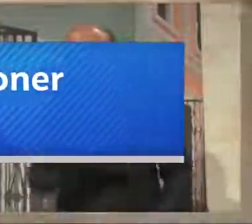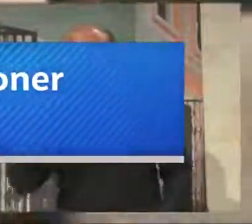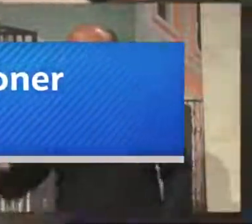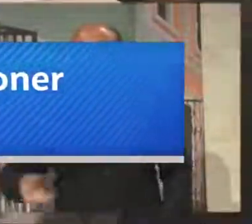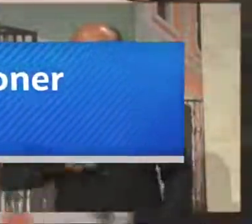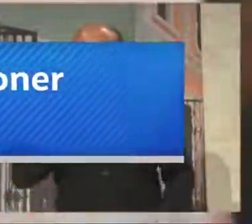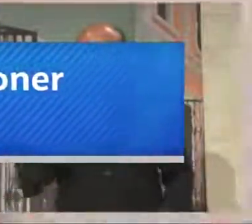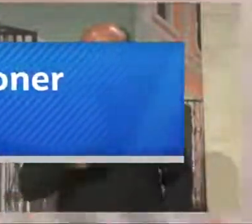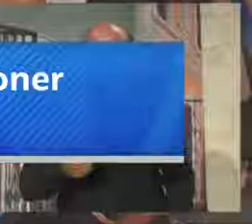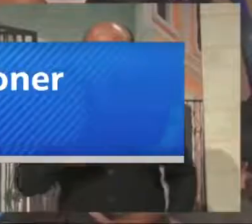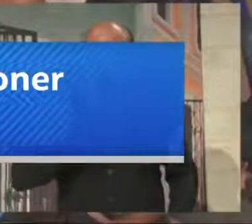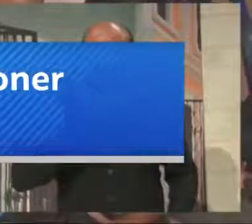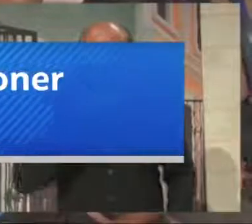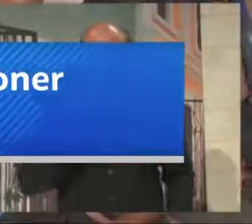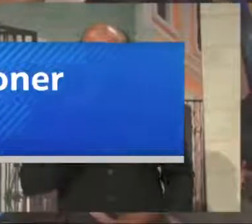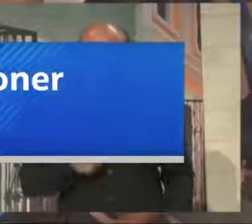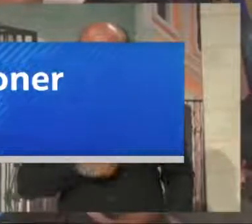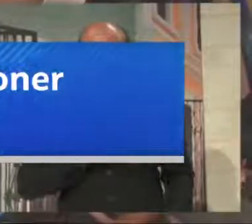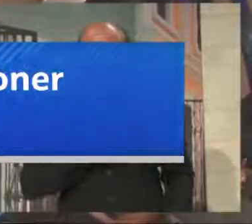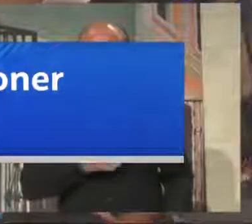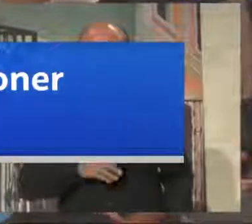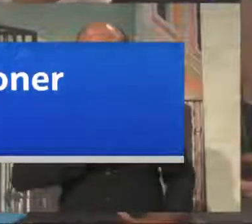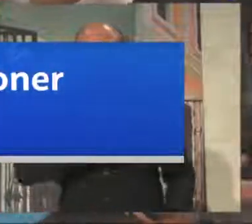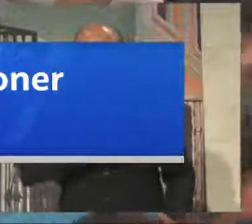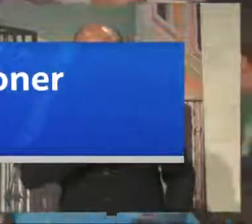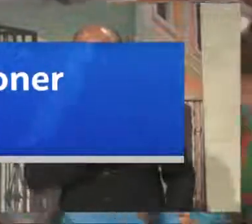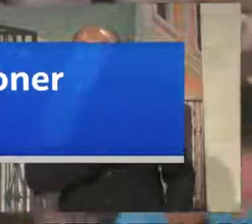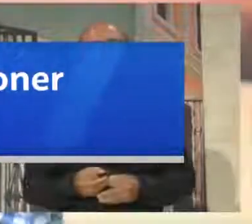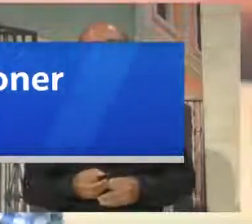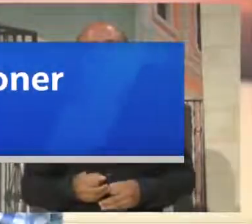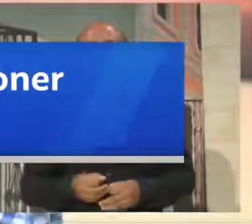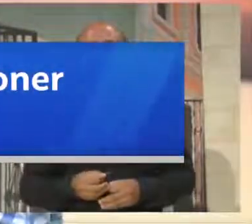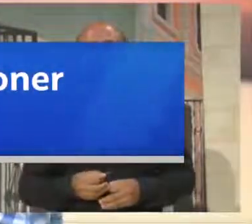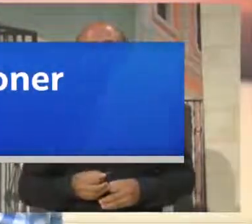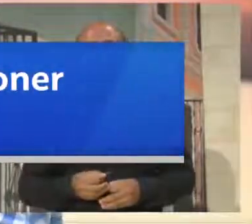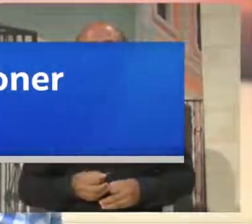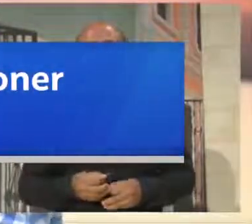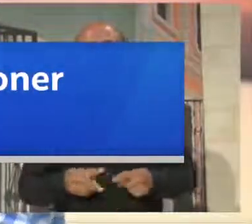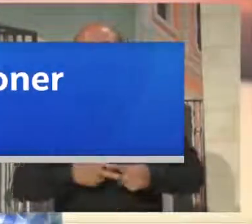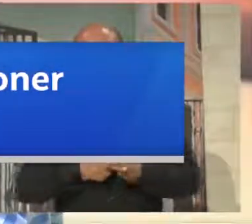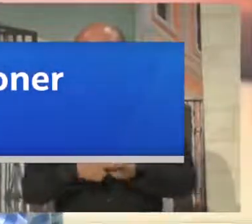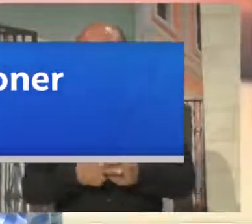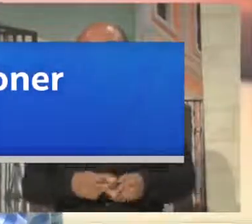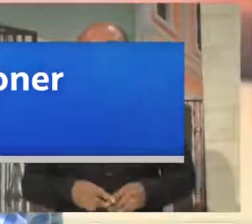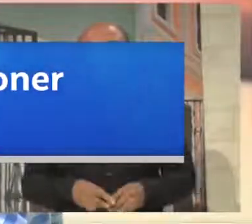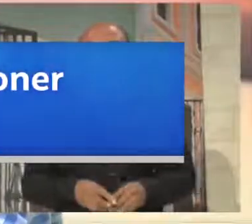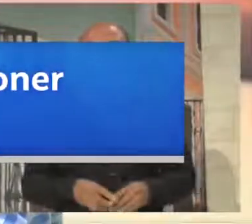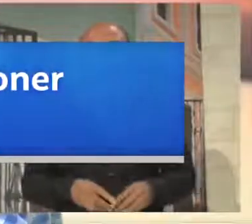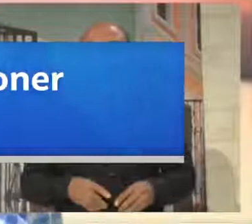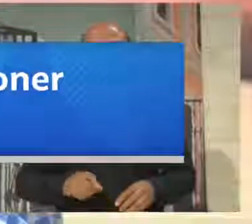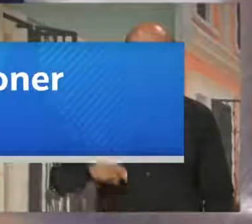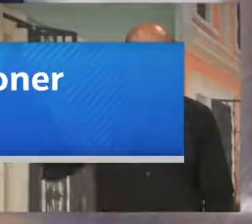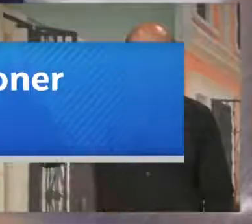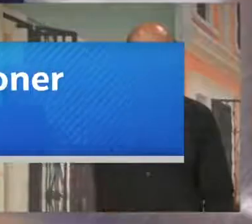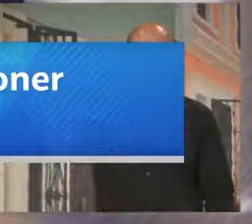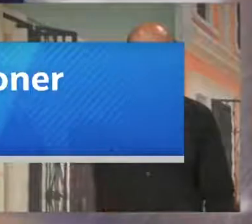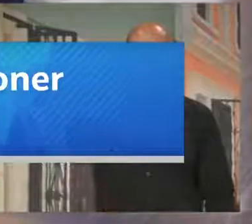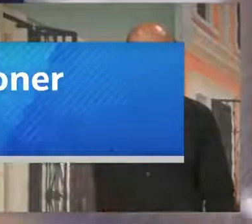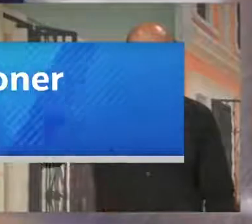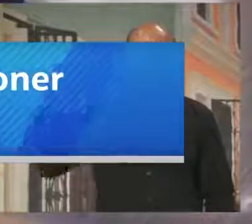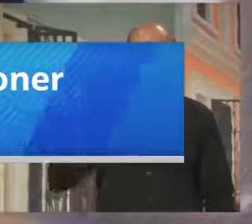y adultos mayores, afirmó el coordinador general del DIF Tabasco, Gerardo Lan Morales, durante su participación en el